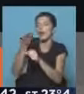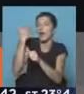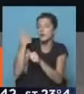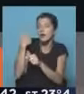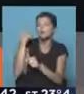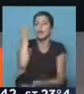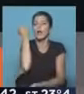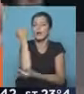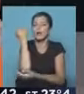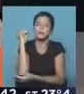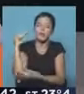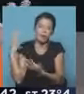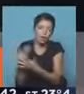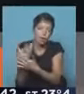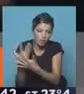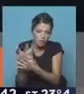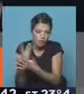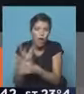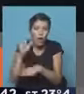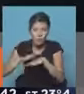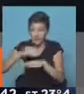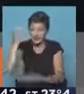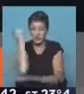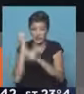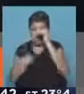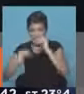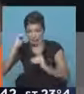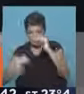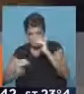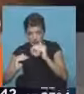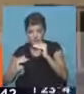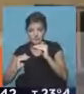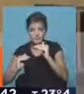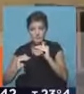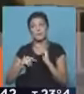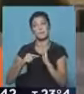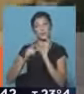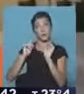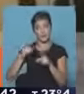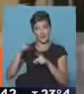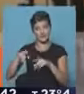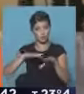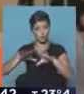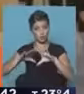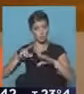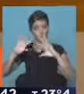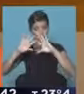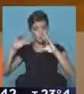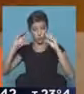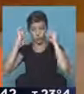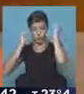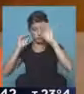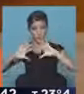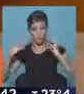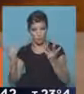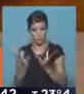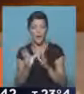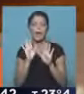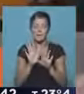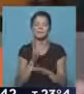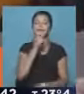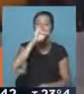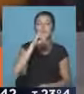cada vez más desigual porque es esto la base sin embargo esto también es preocupante para el mundo porque el proteccionismo aunque por ahí le hace